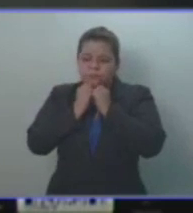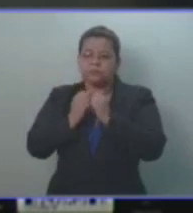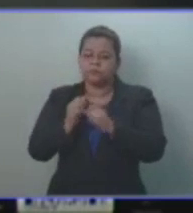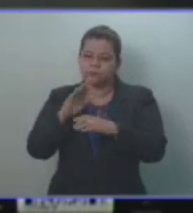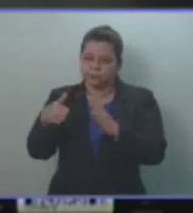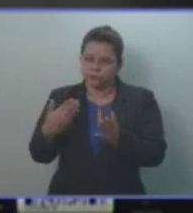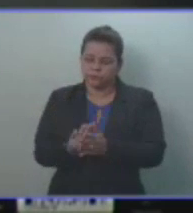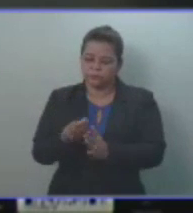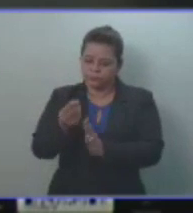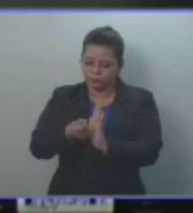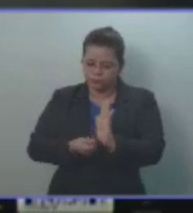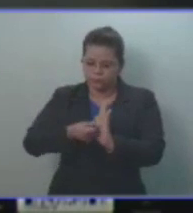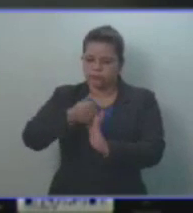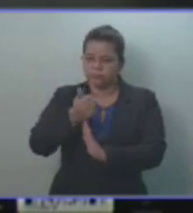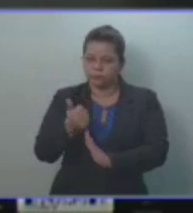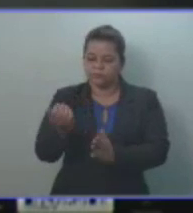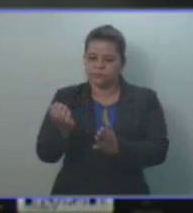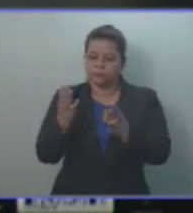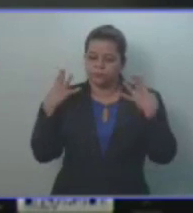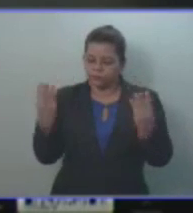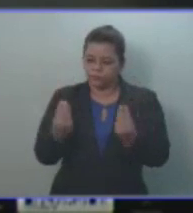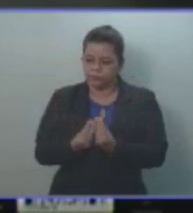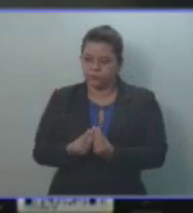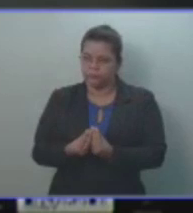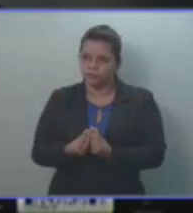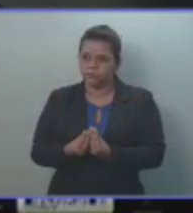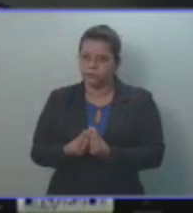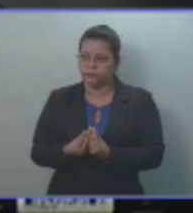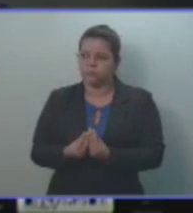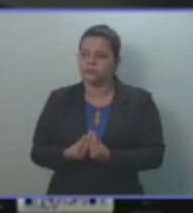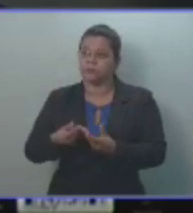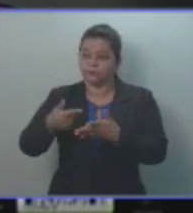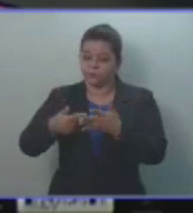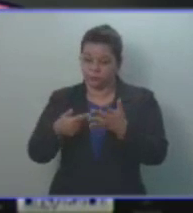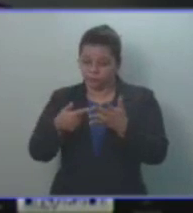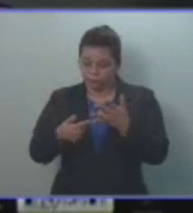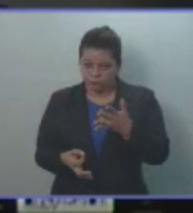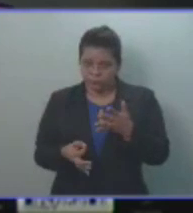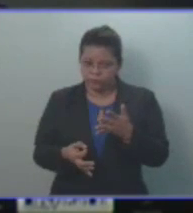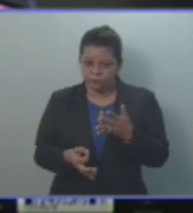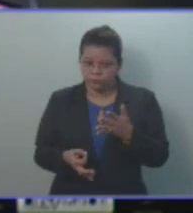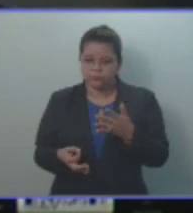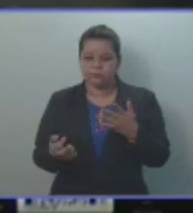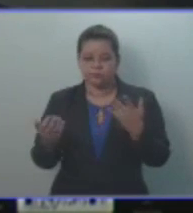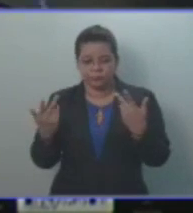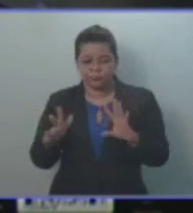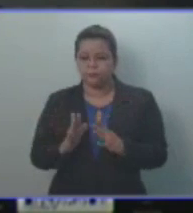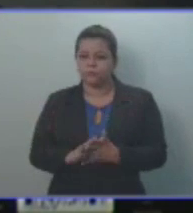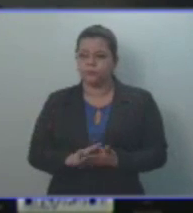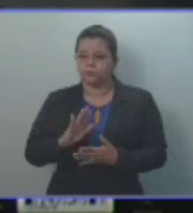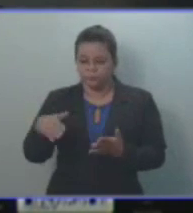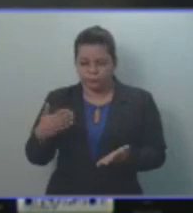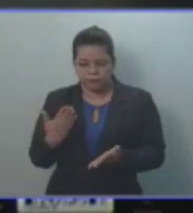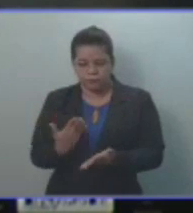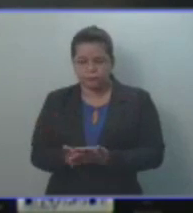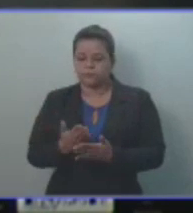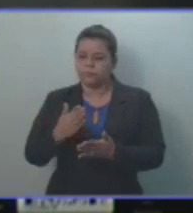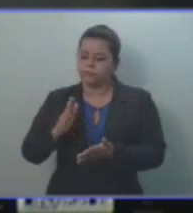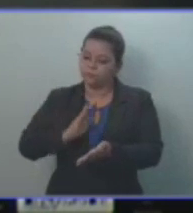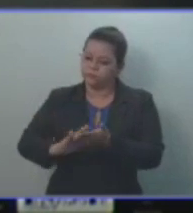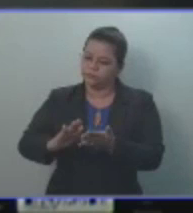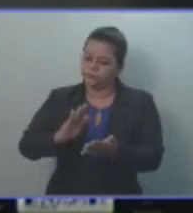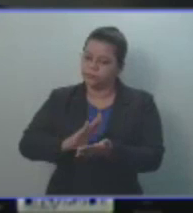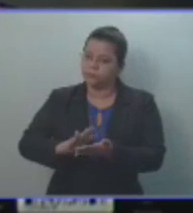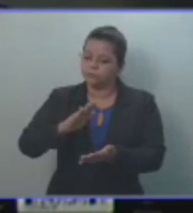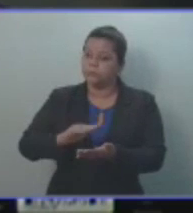rentabilidad económica y social de la zona. Esta ley, si bien es cierto, atrae la inversión pública y